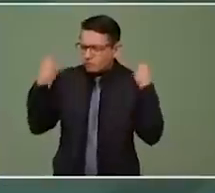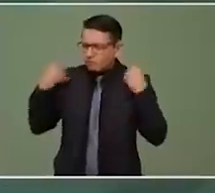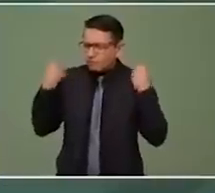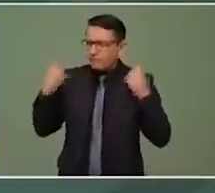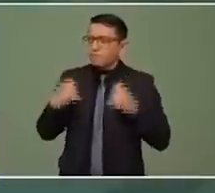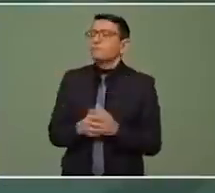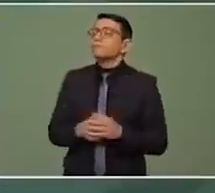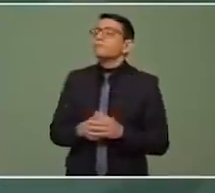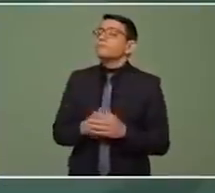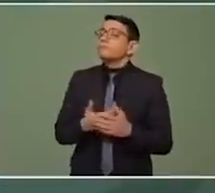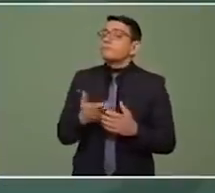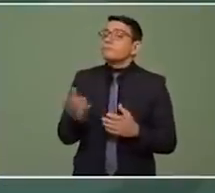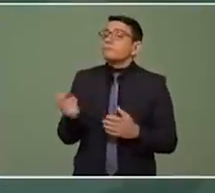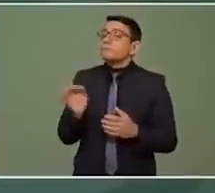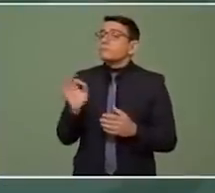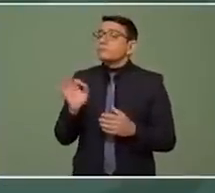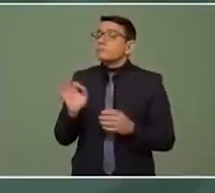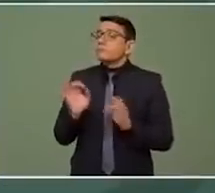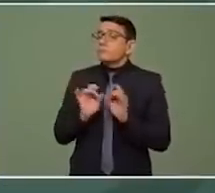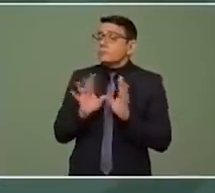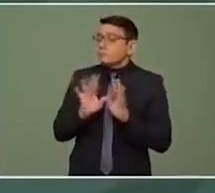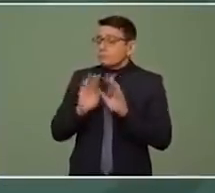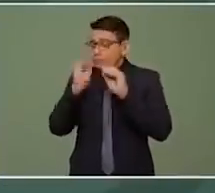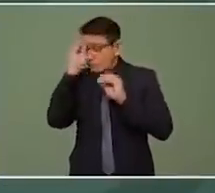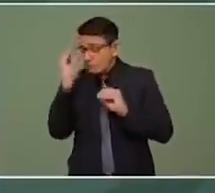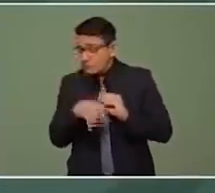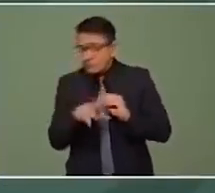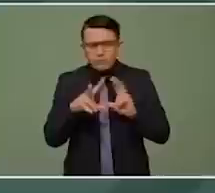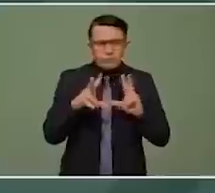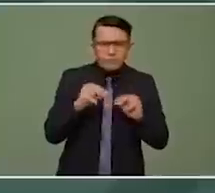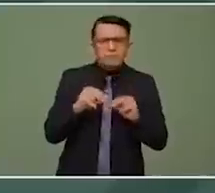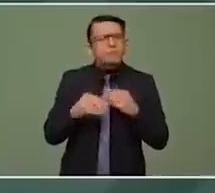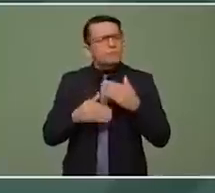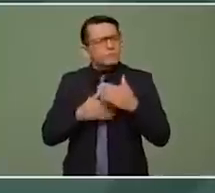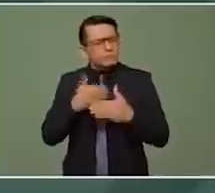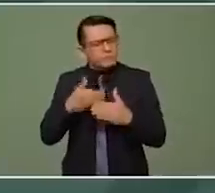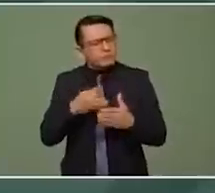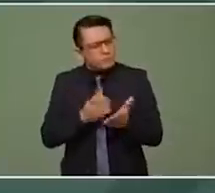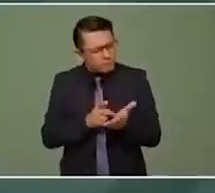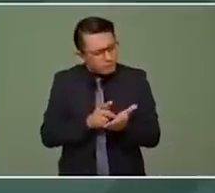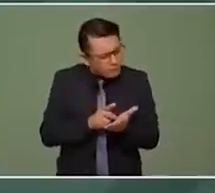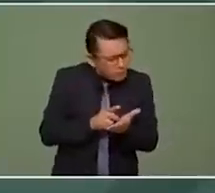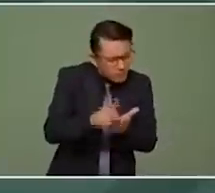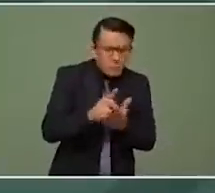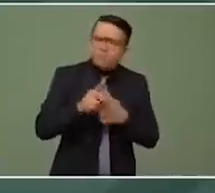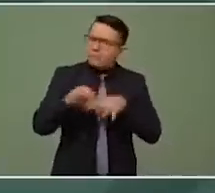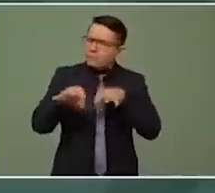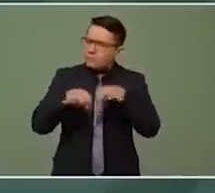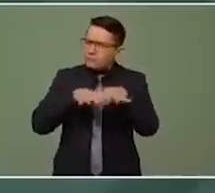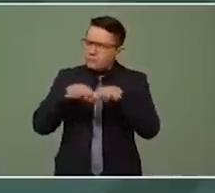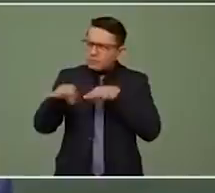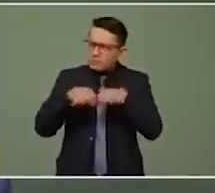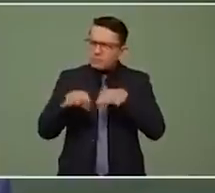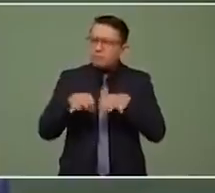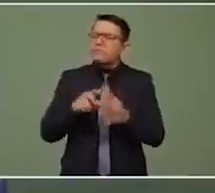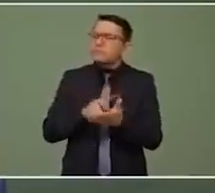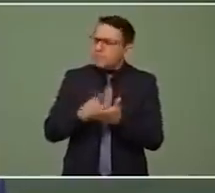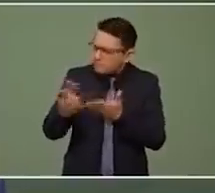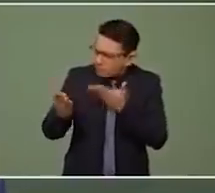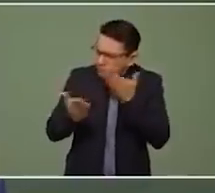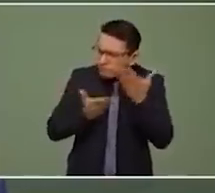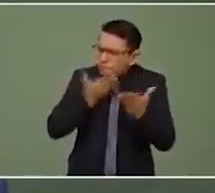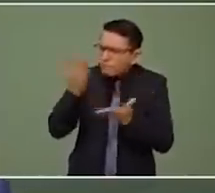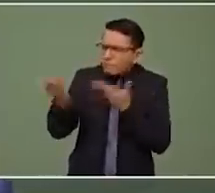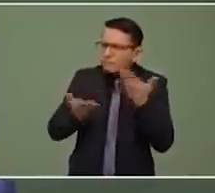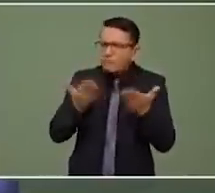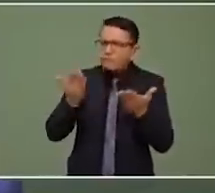no darles la espalda a los jóvenes garantizarle a los jóvenes el derecho al trabajo el derecho al estudio